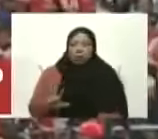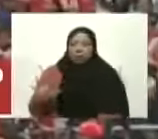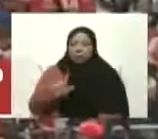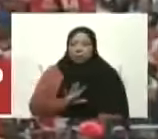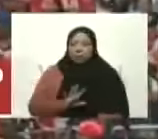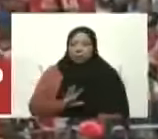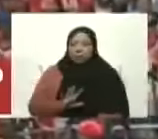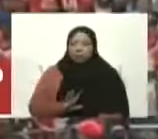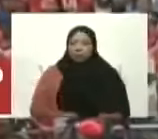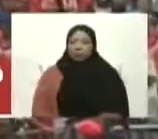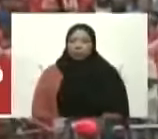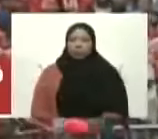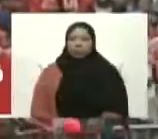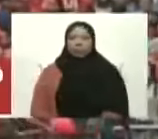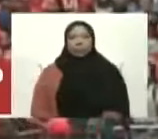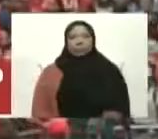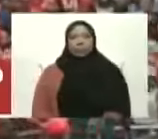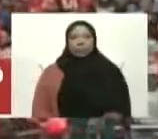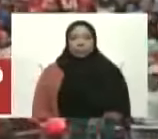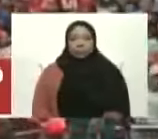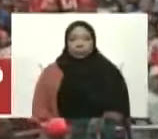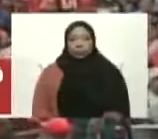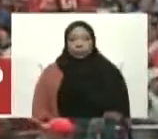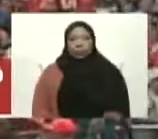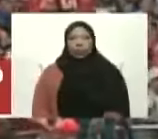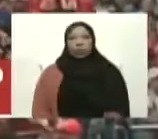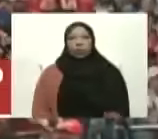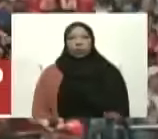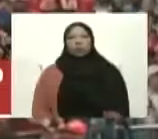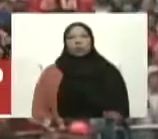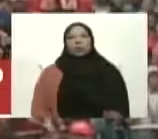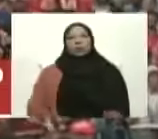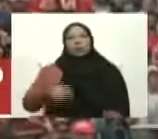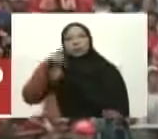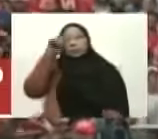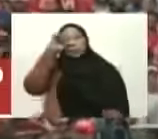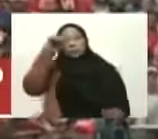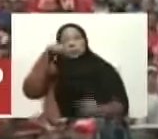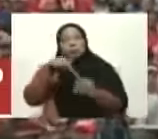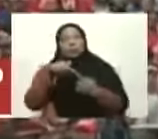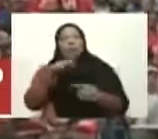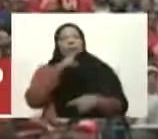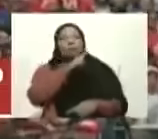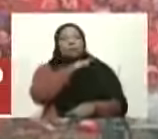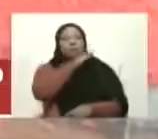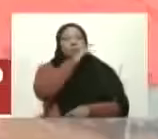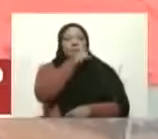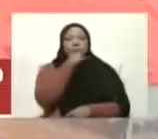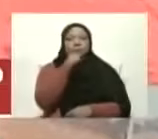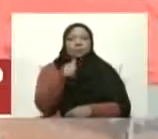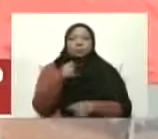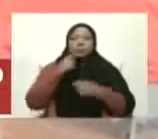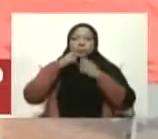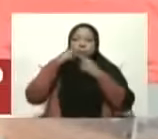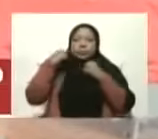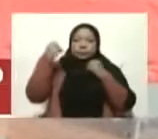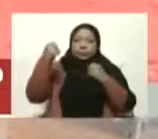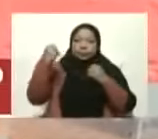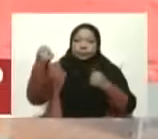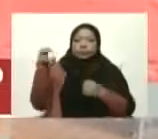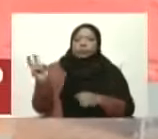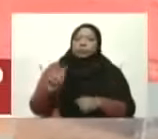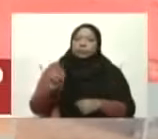Grande Alexandra Reyes. Miren, vamos a escuchar ahora las orientaciones del jefe de comando de campaña Venezuela